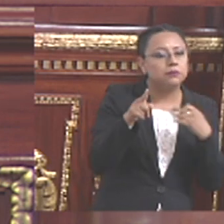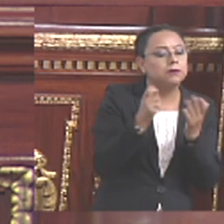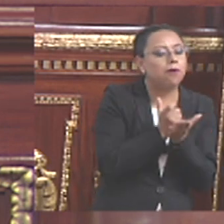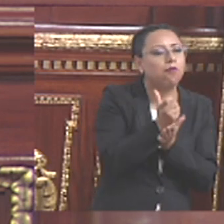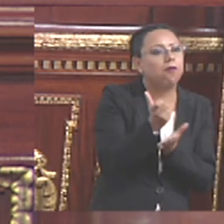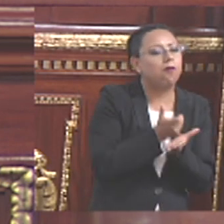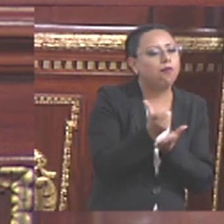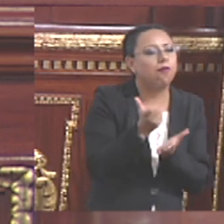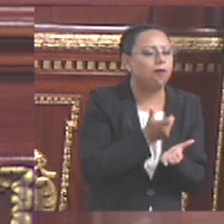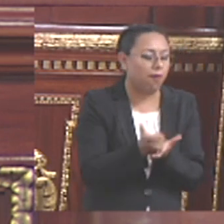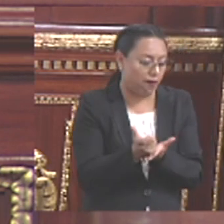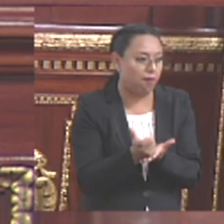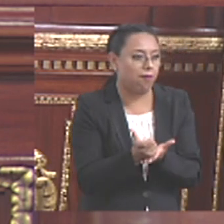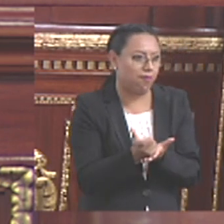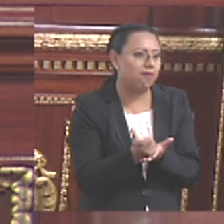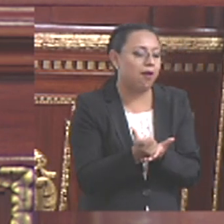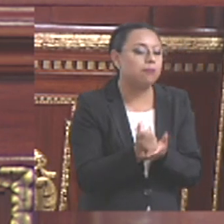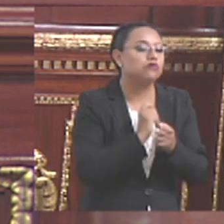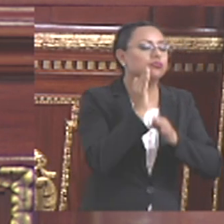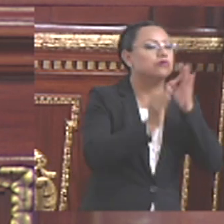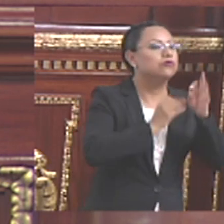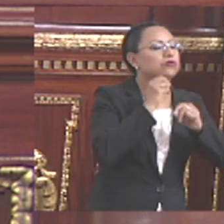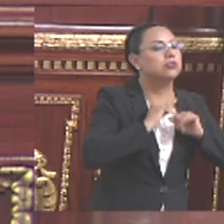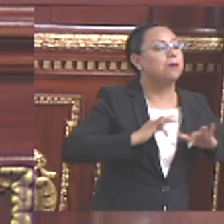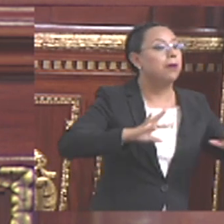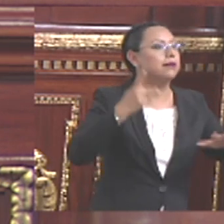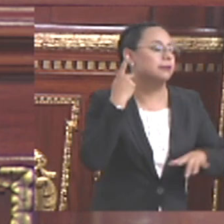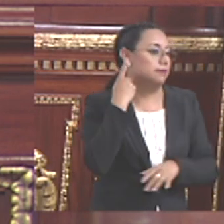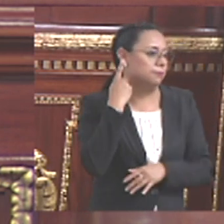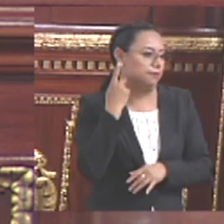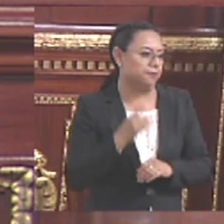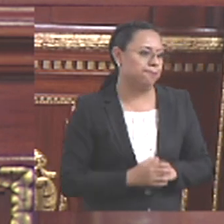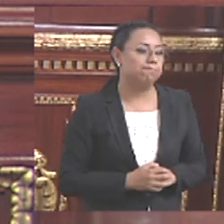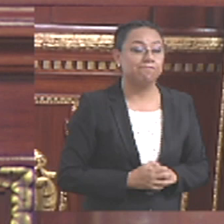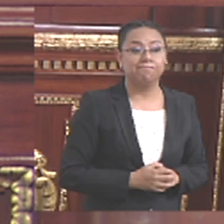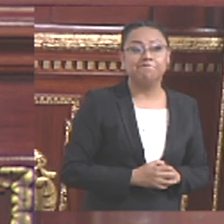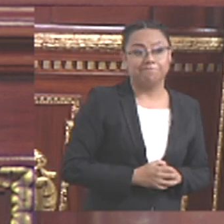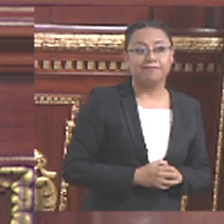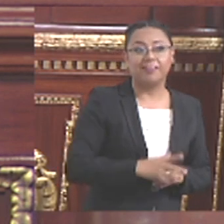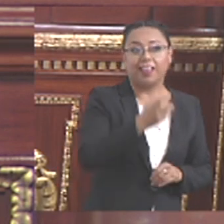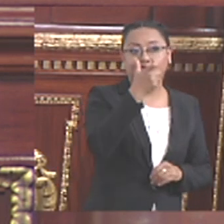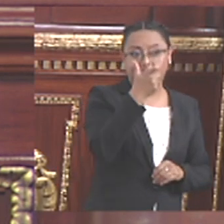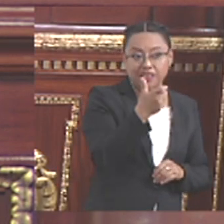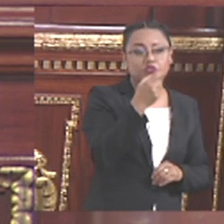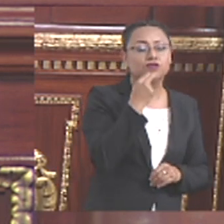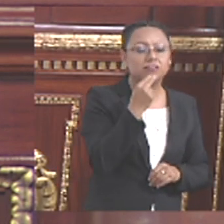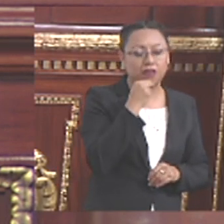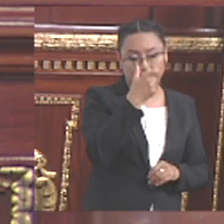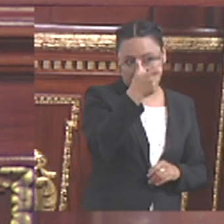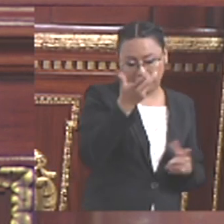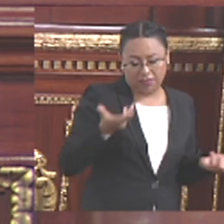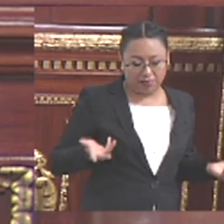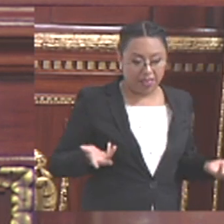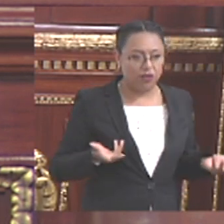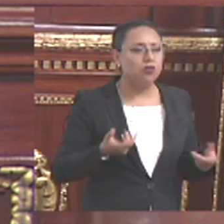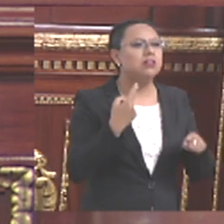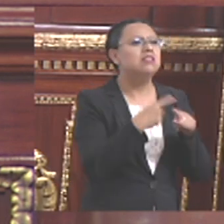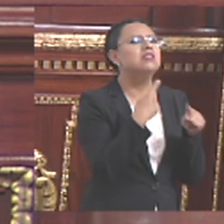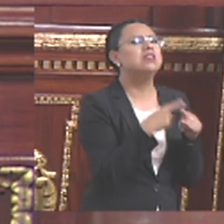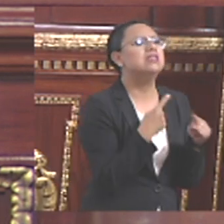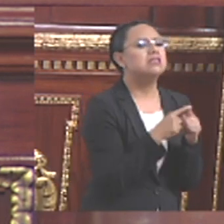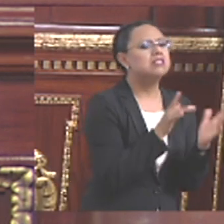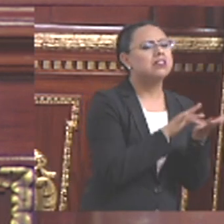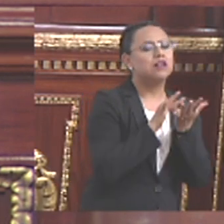operadores políticos en las campañas. Eso, ahí se llevaron los recursos. ¿Y quiénes eran los que cobraban los apoyos en